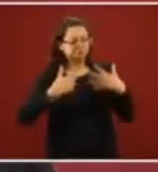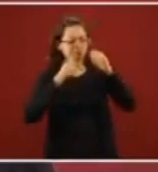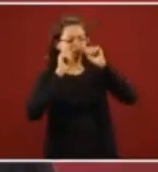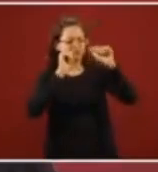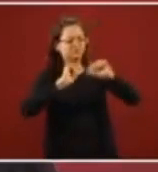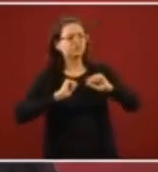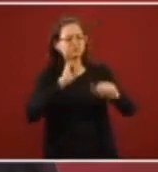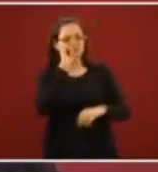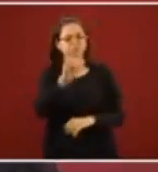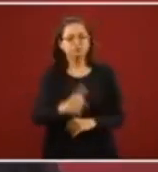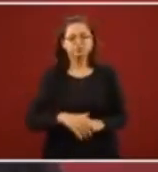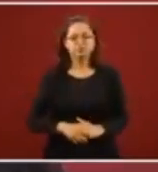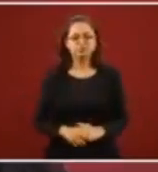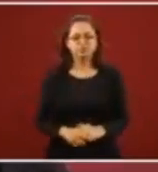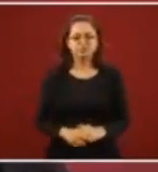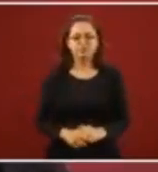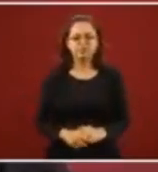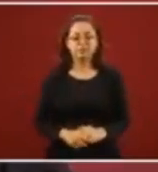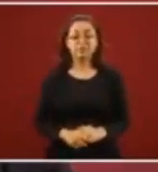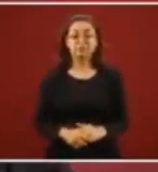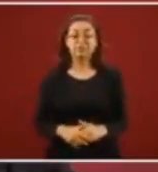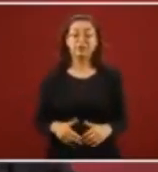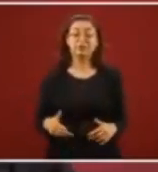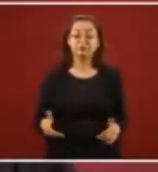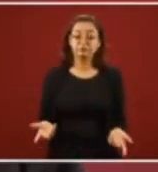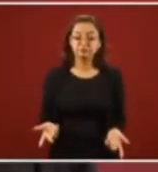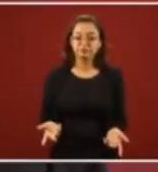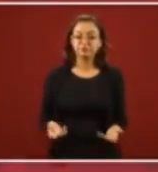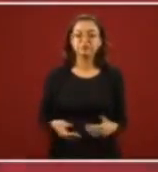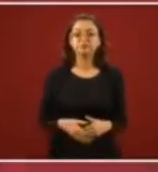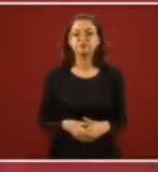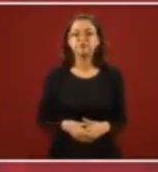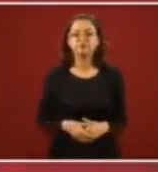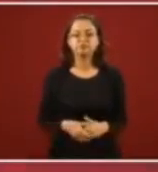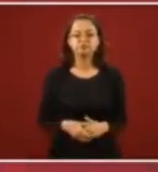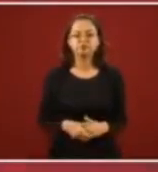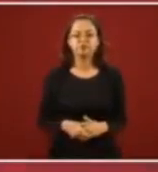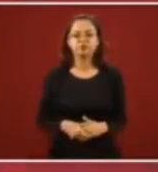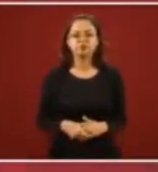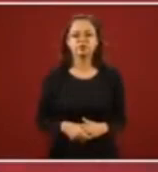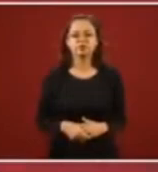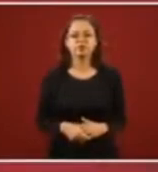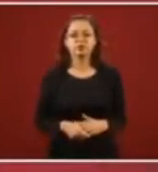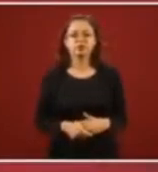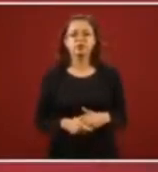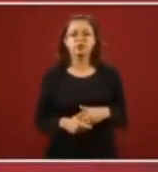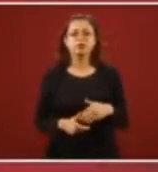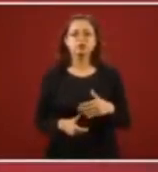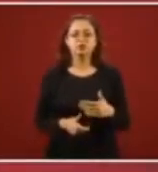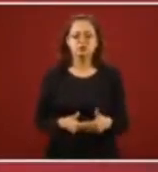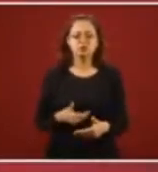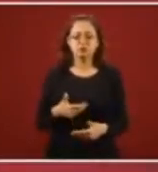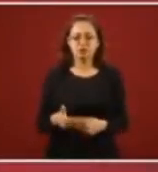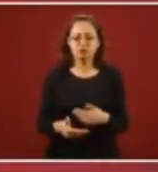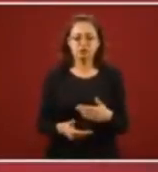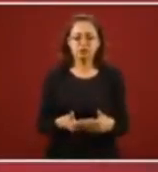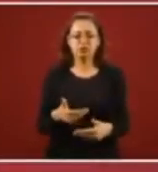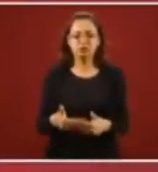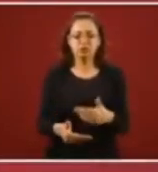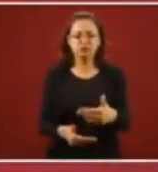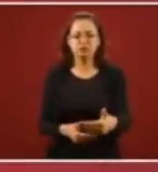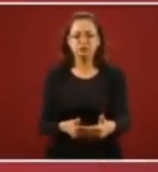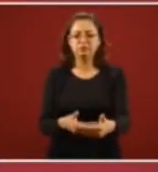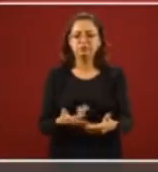Entonces, esto llevó a esta